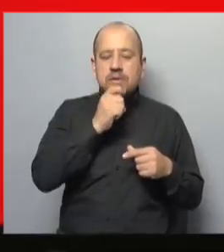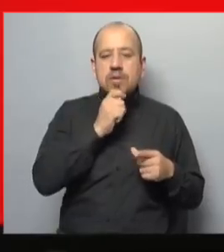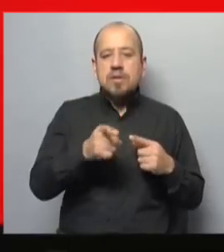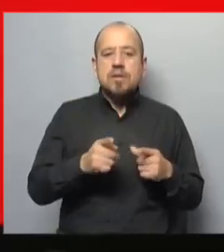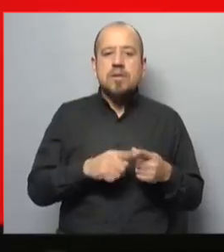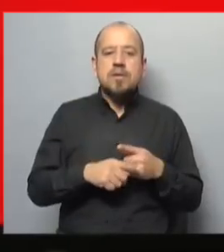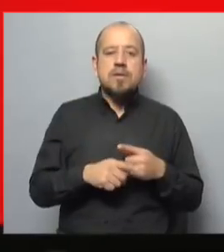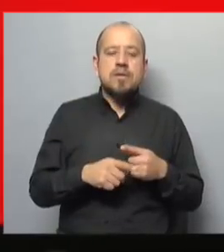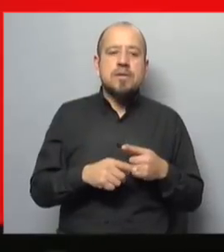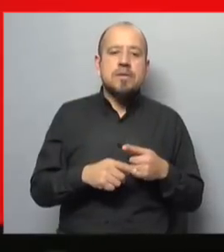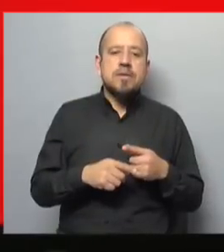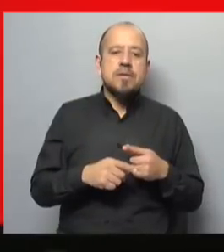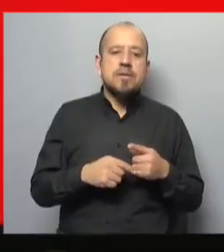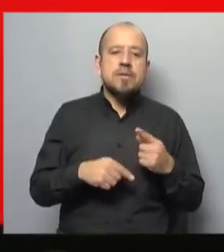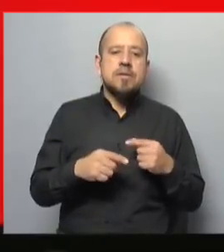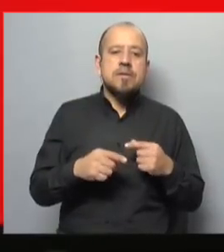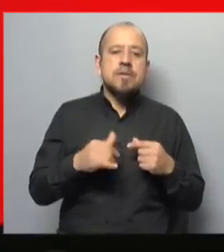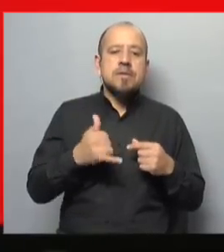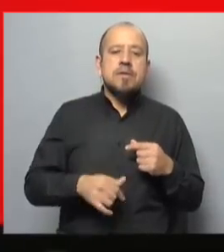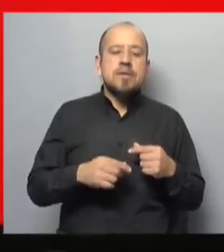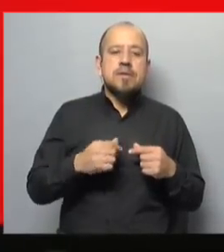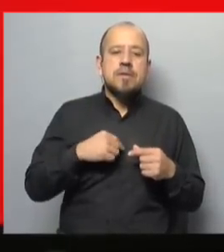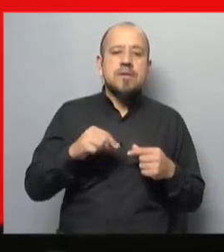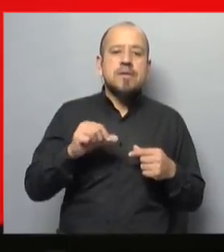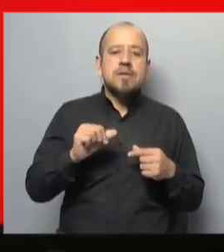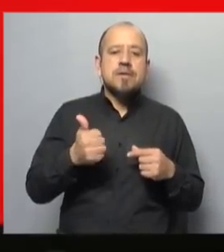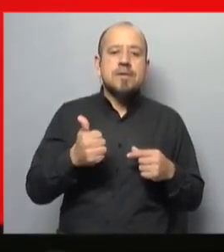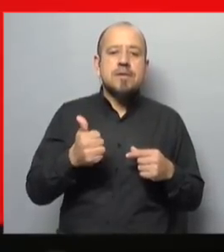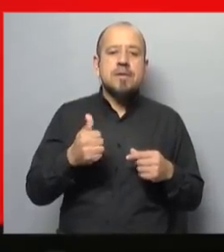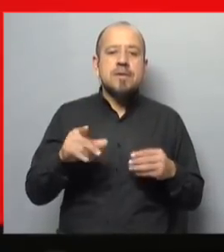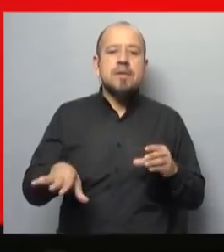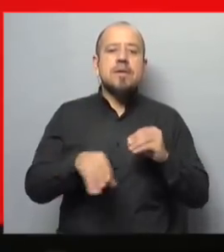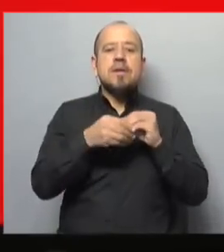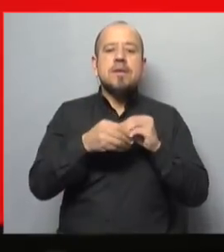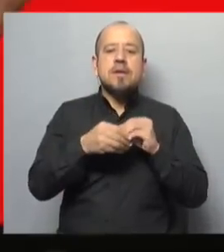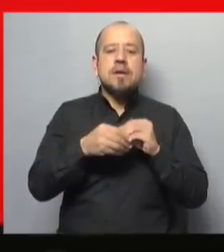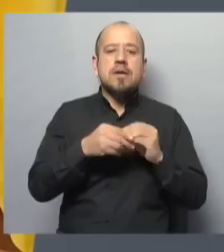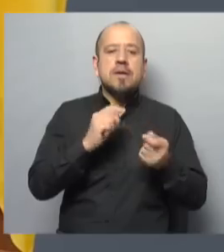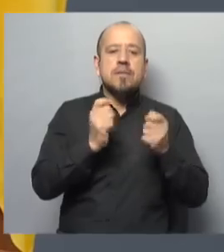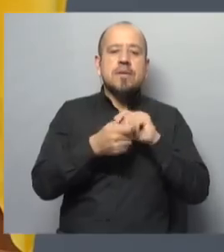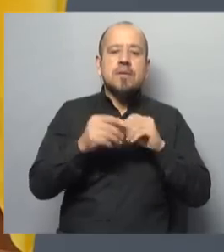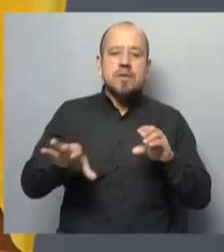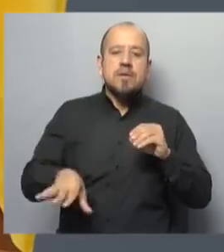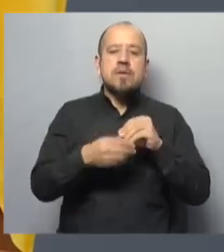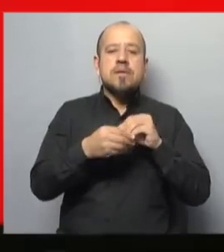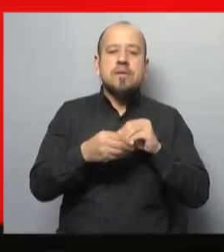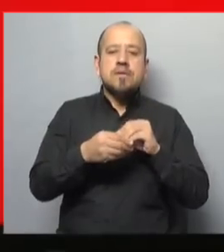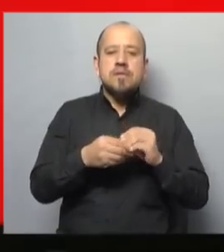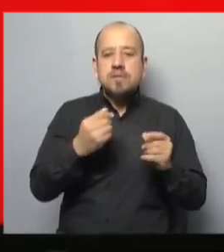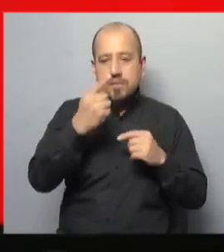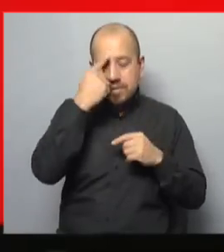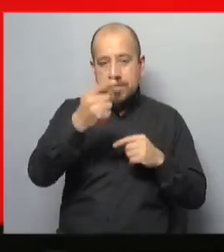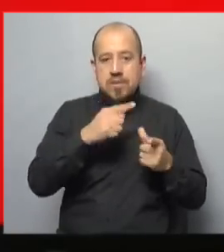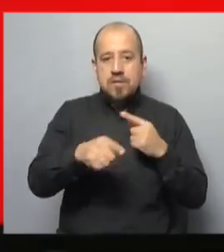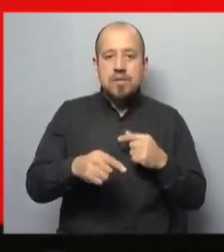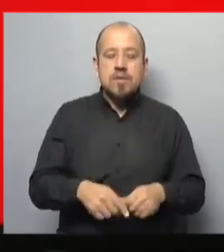tema era tenemos que cambiar y eso es exactamente lo tengo que agregar porque ahora nos pasa que nos hacen goles de cabeza somos permeables